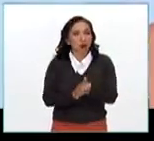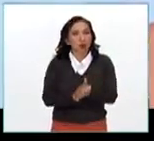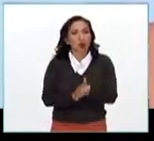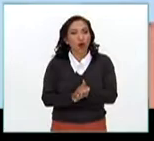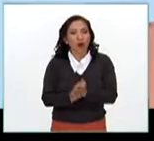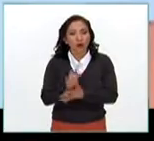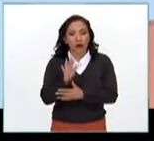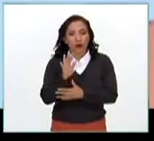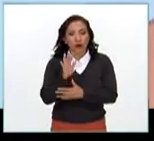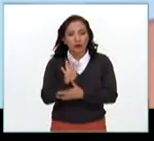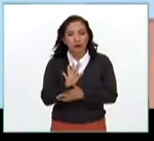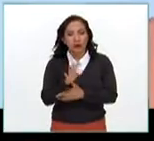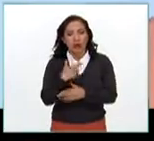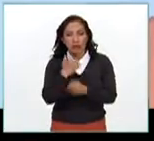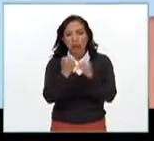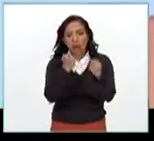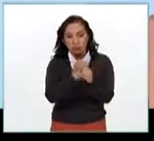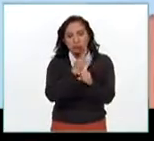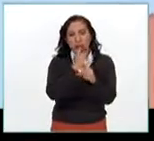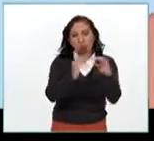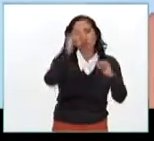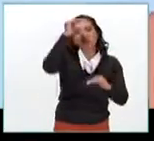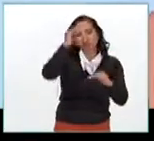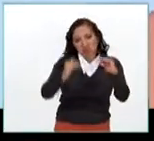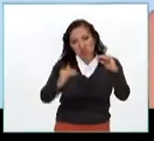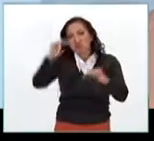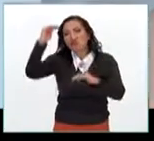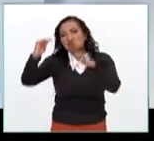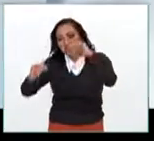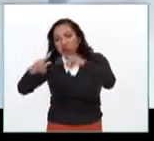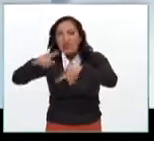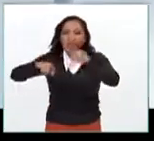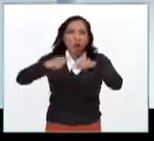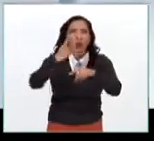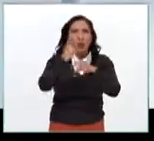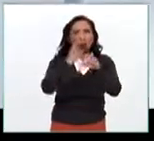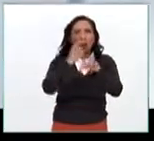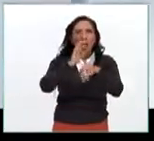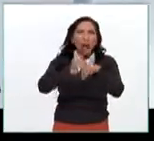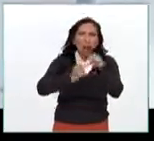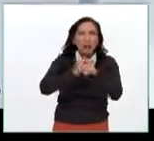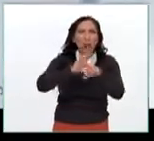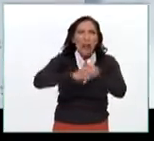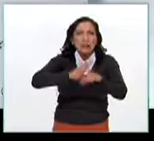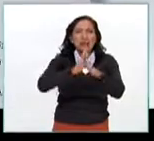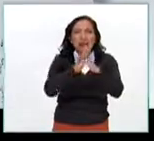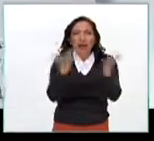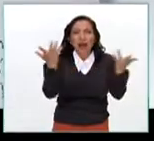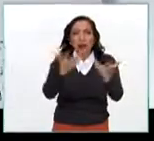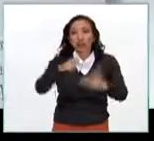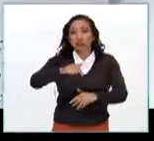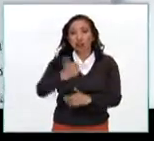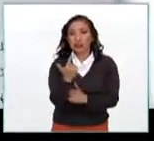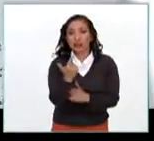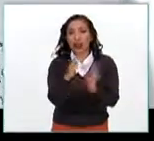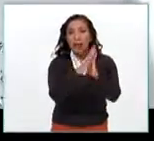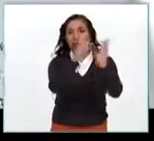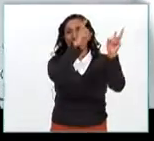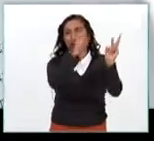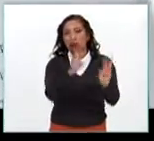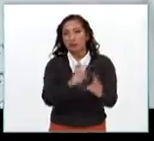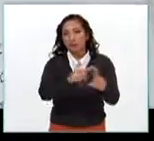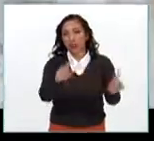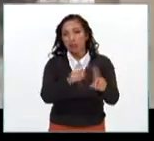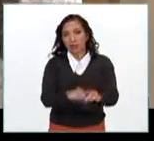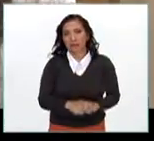hicimos 5. Ha habido años mejores que otros. Creo que el año que más libros hicimos 12.